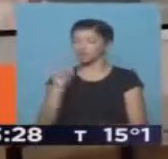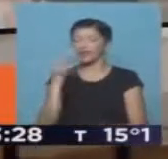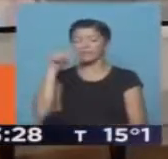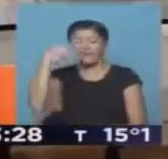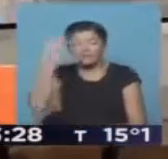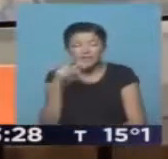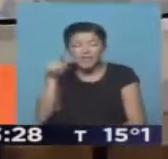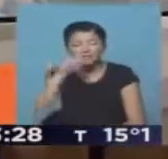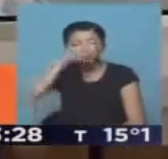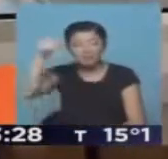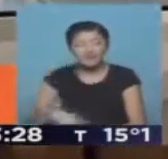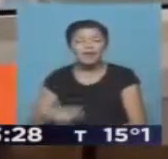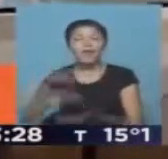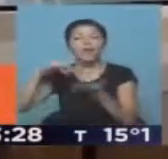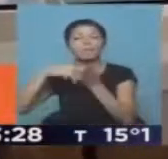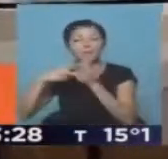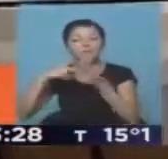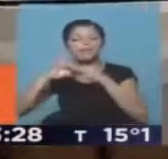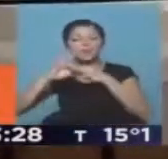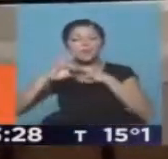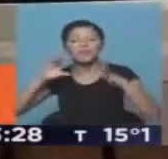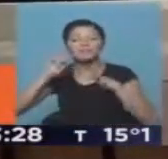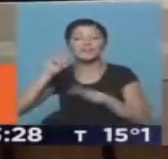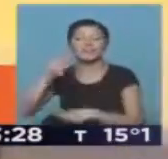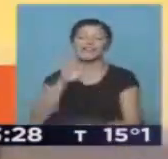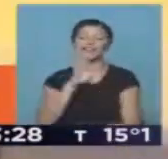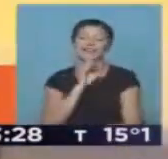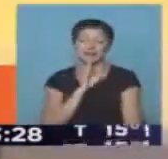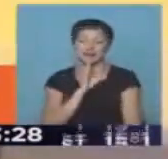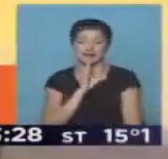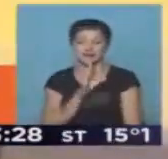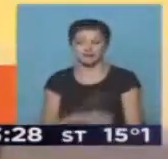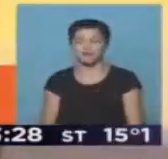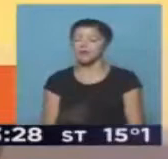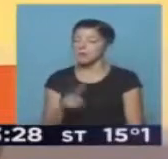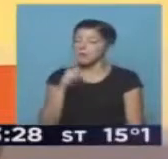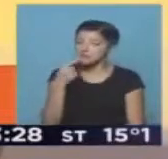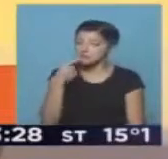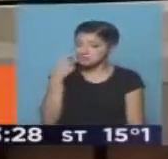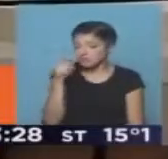sea la democracia de los israelíes me pareció muy interesante reflexión